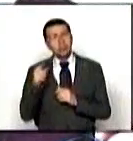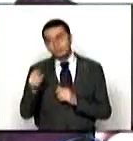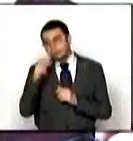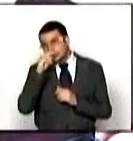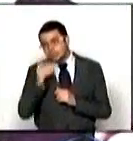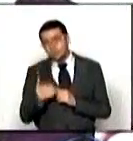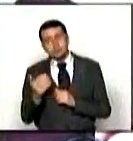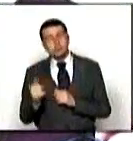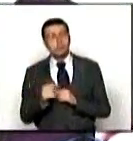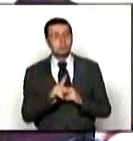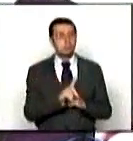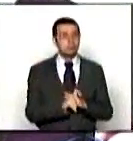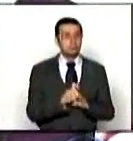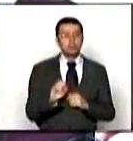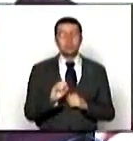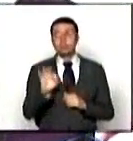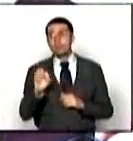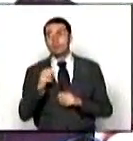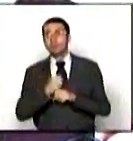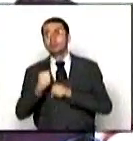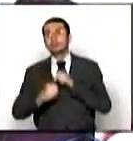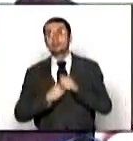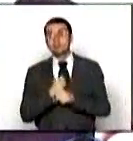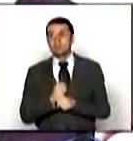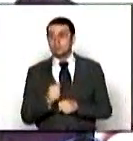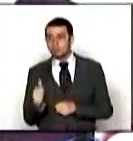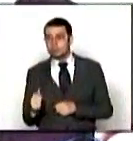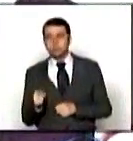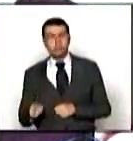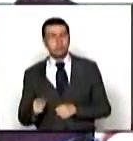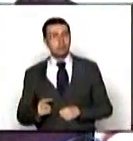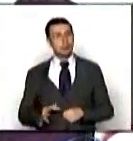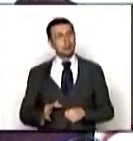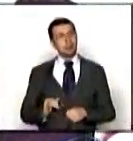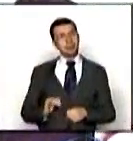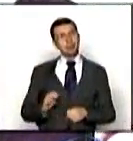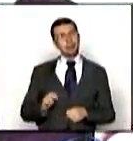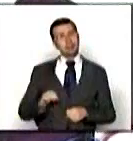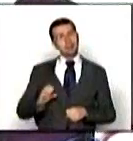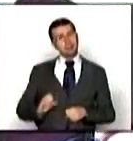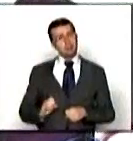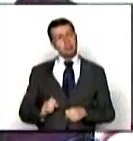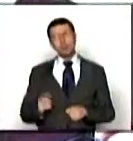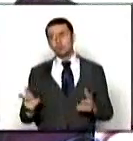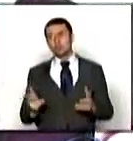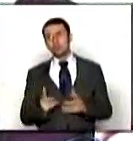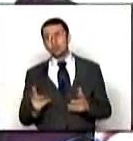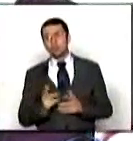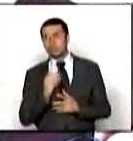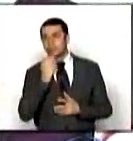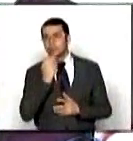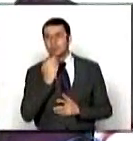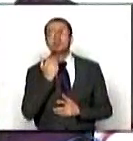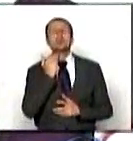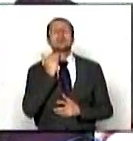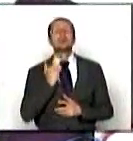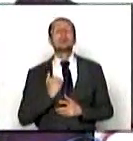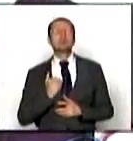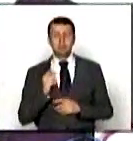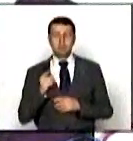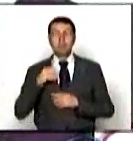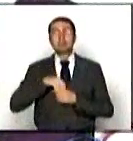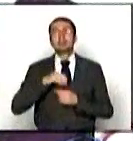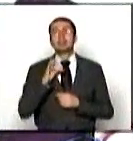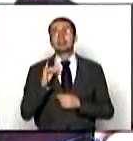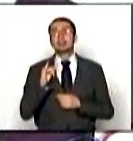alrededor de los 6-8 años va desapareciendo es el timo, que queda localizado aquí en la parte entre el cuello y el tórax. Otro órgano que